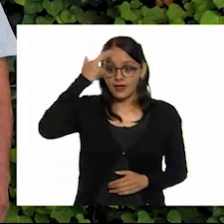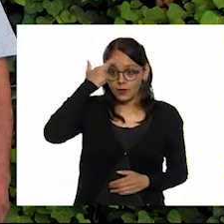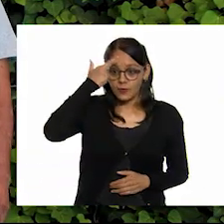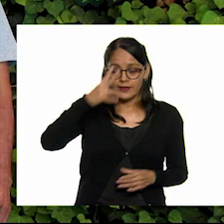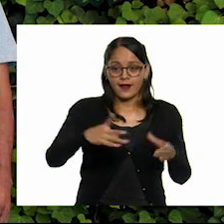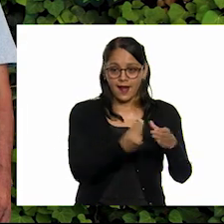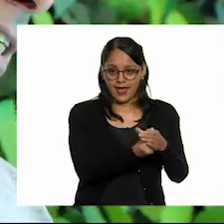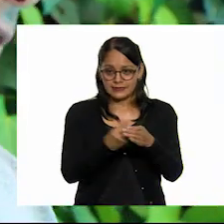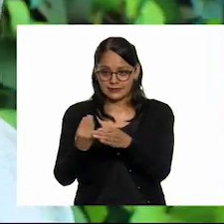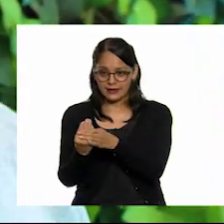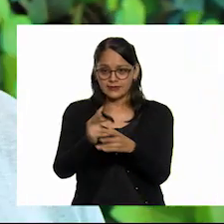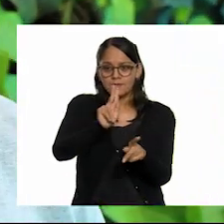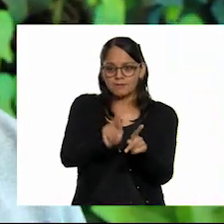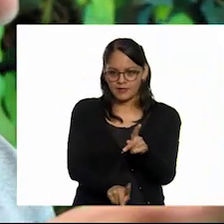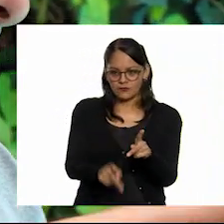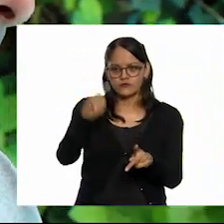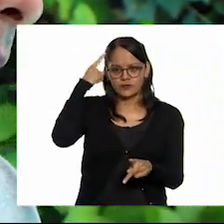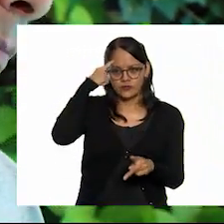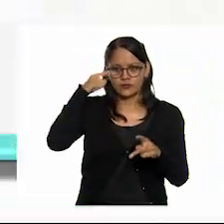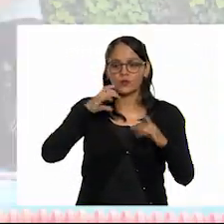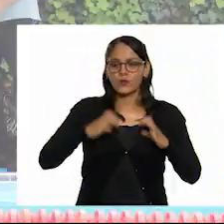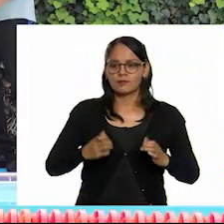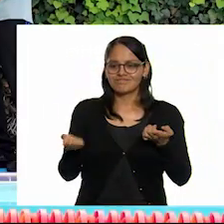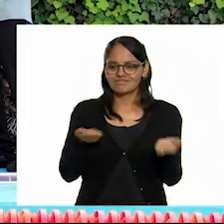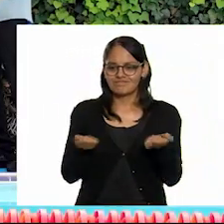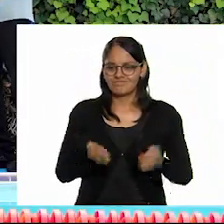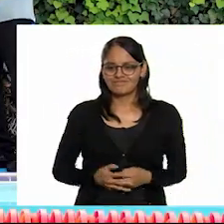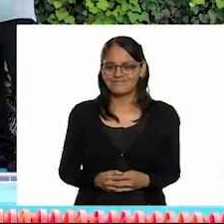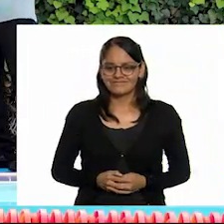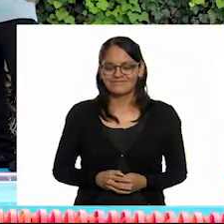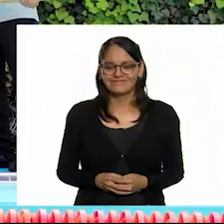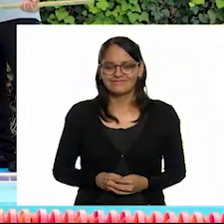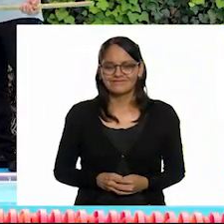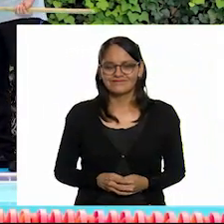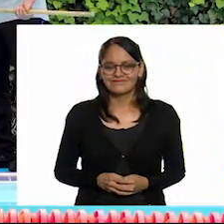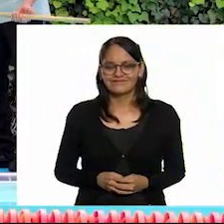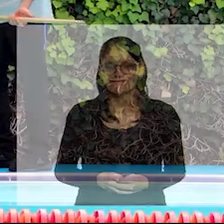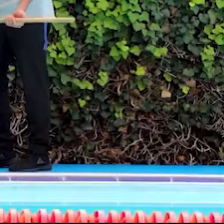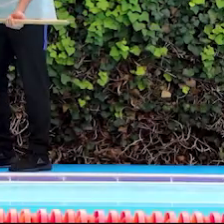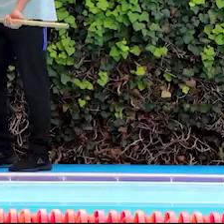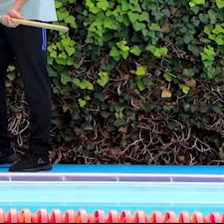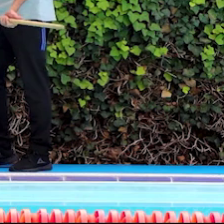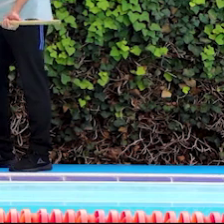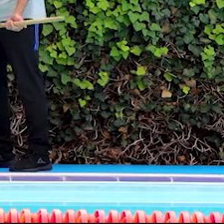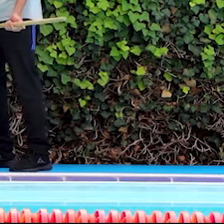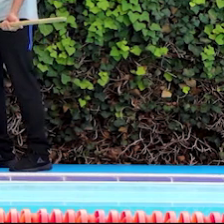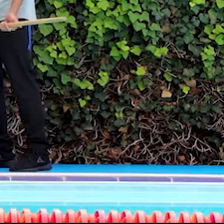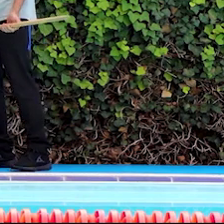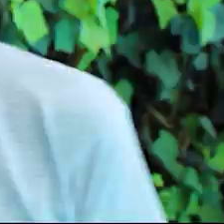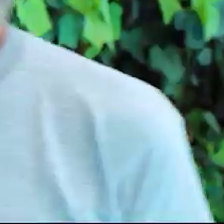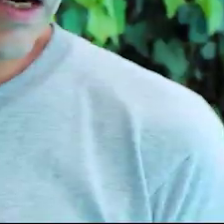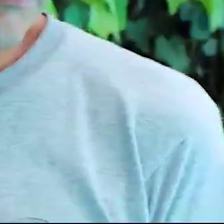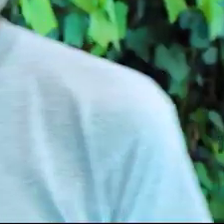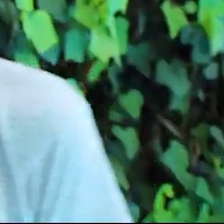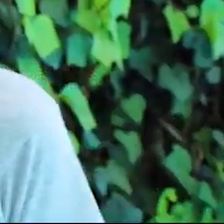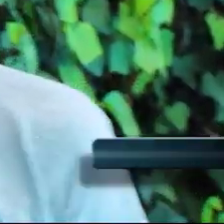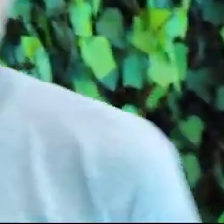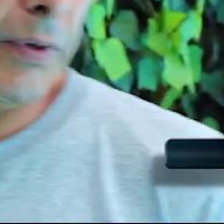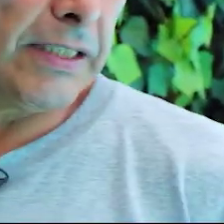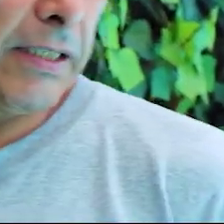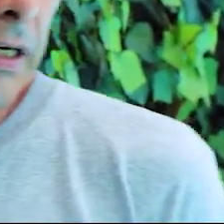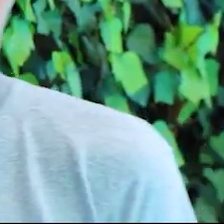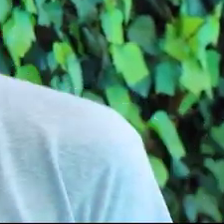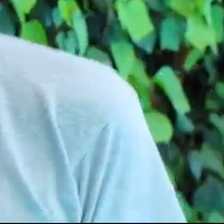Recuerda, entre clase y clase, activa tu cuerpo. Ok, vamos a tomar un palo, lo que vamos a trabajar es brazo, abrimos